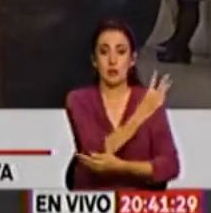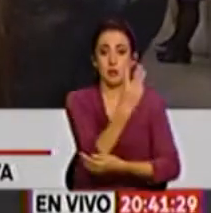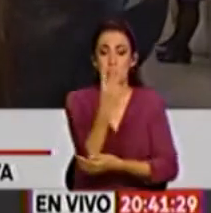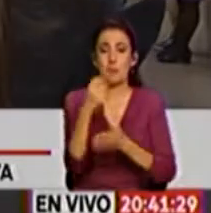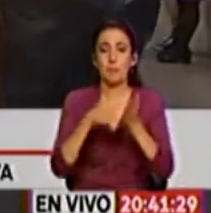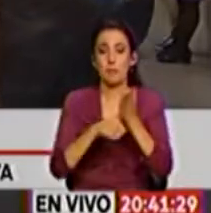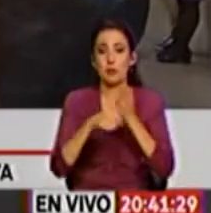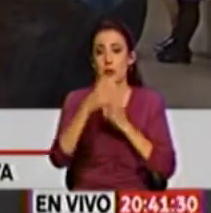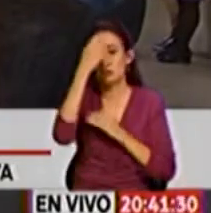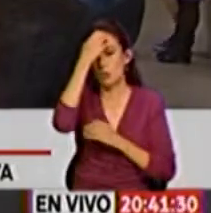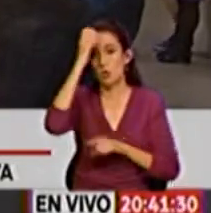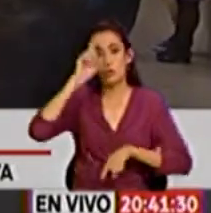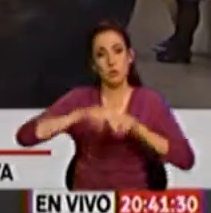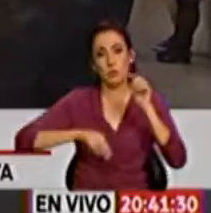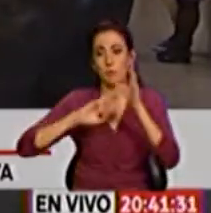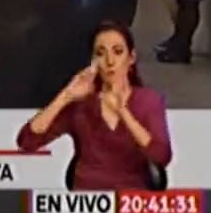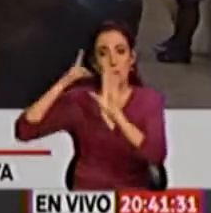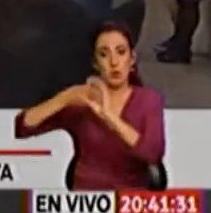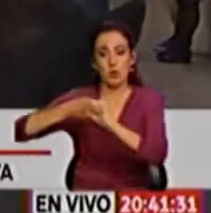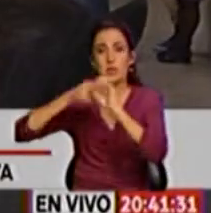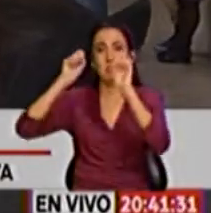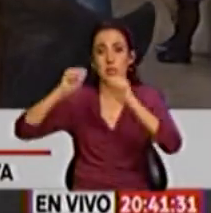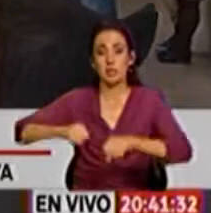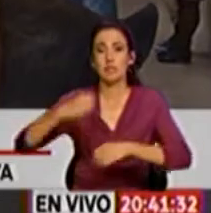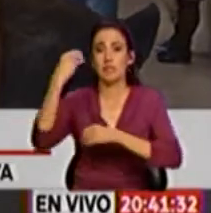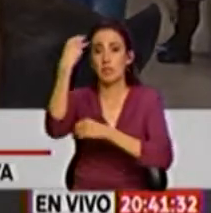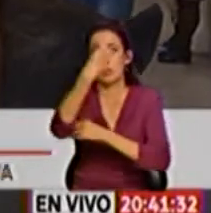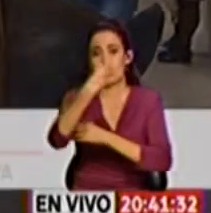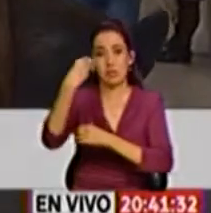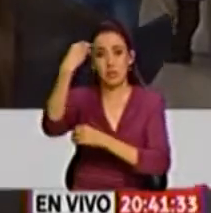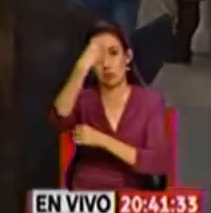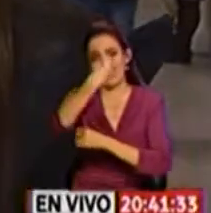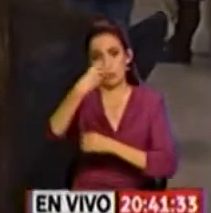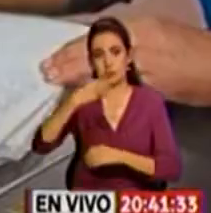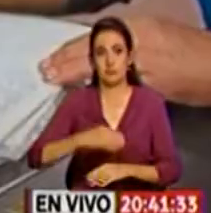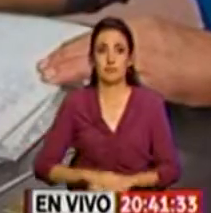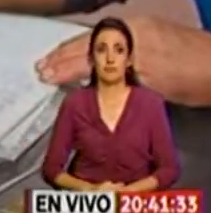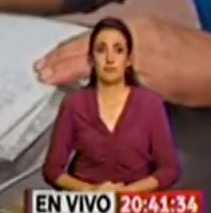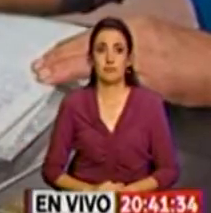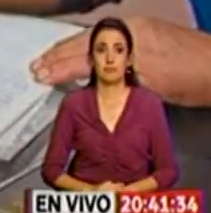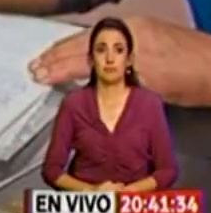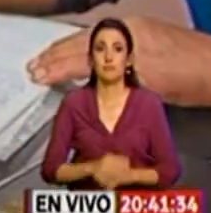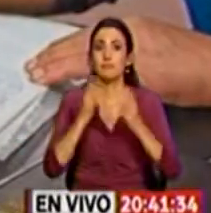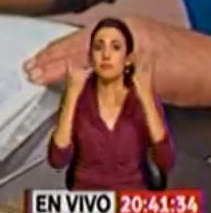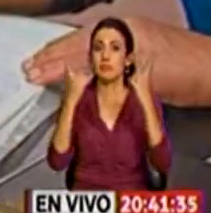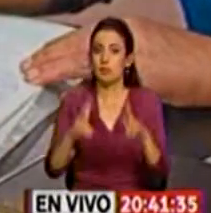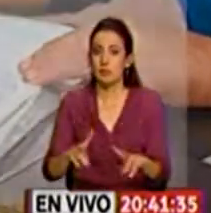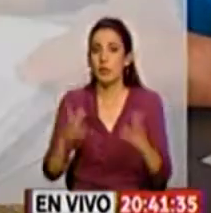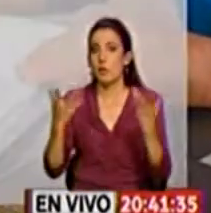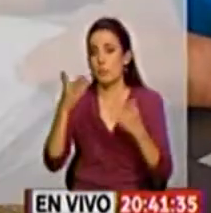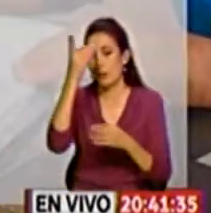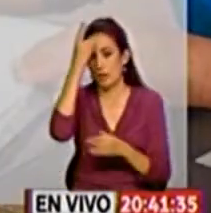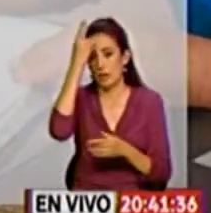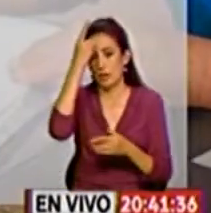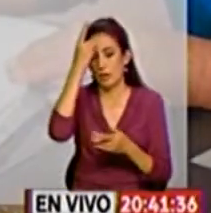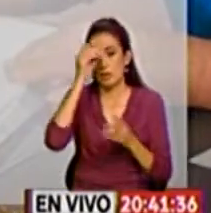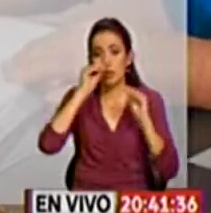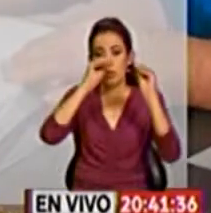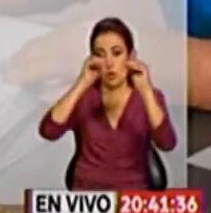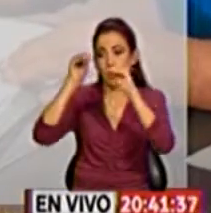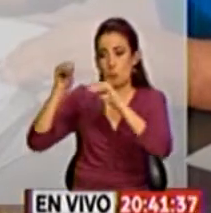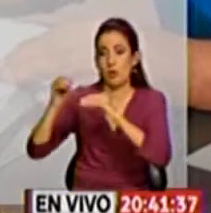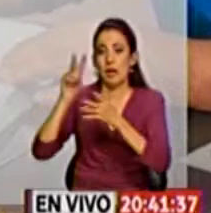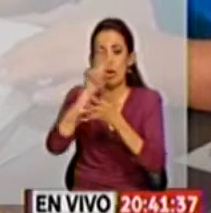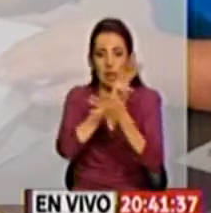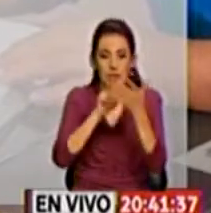Si es que no pueden asistir a las aulas, también hemos implementado esta modalidad virtual. Además, en las ofertas de alfabetización,